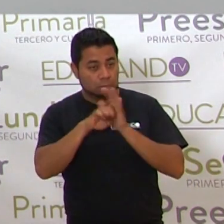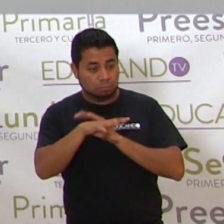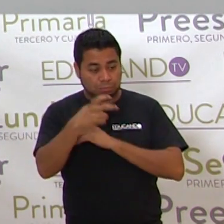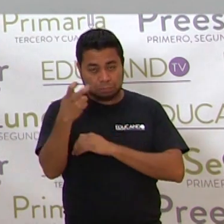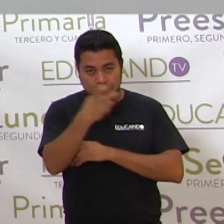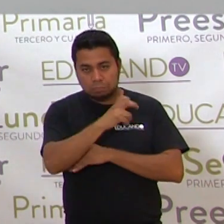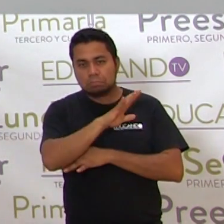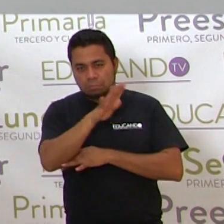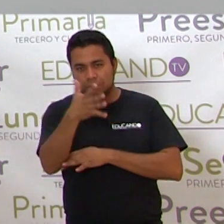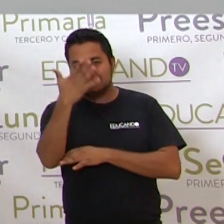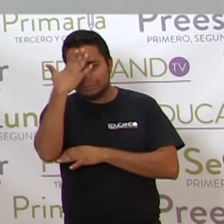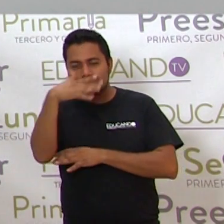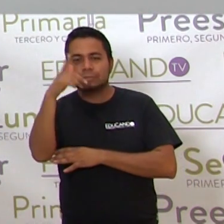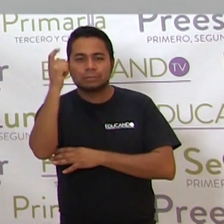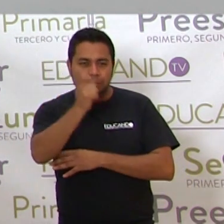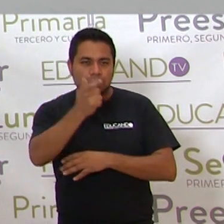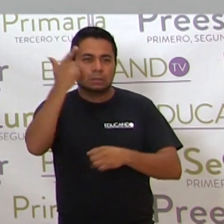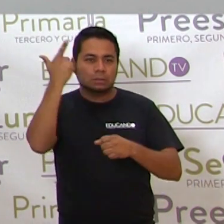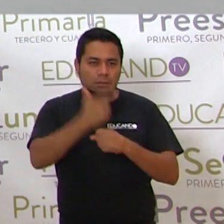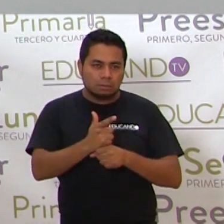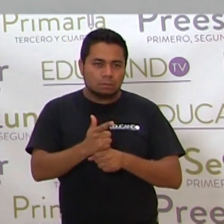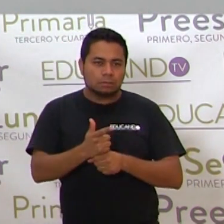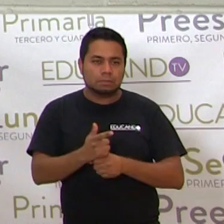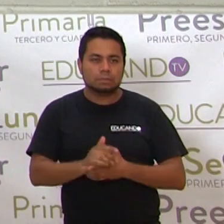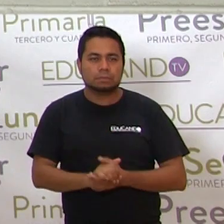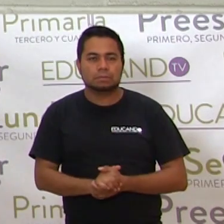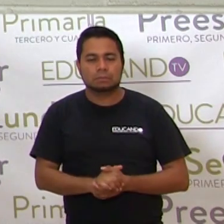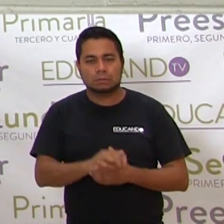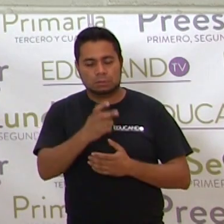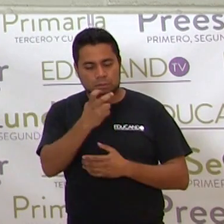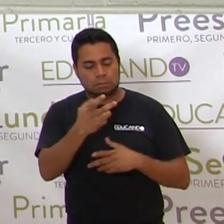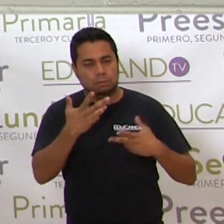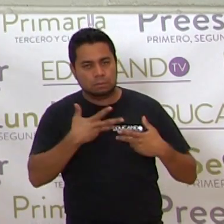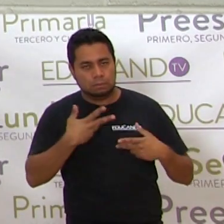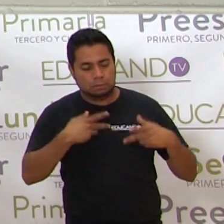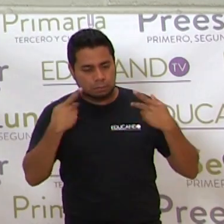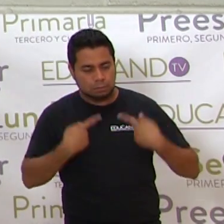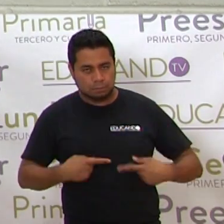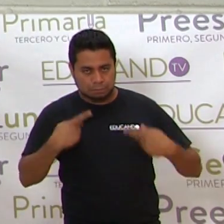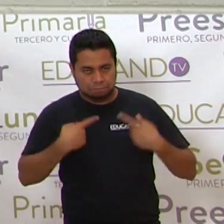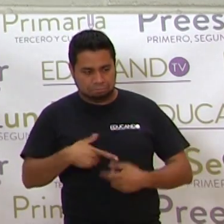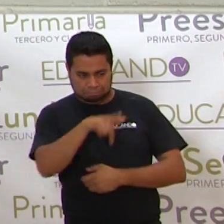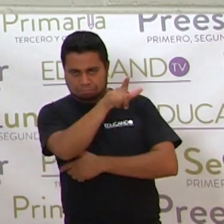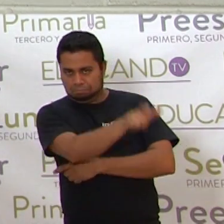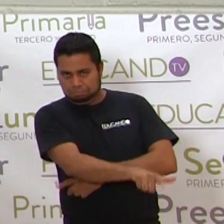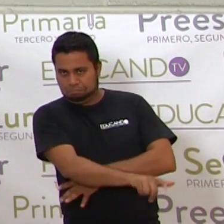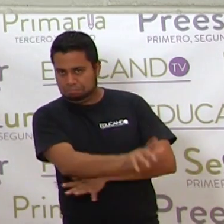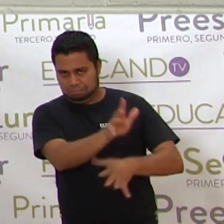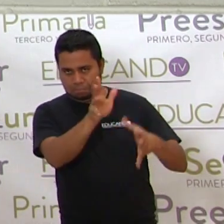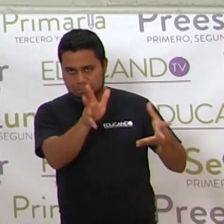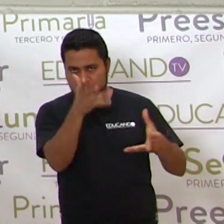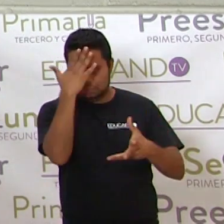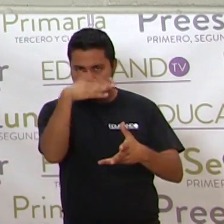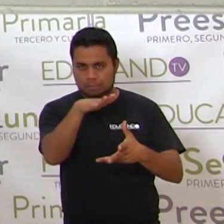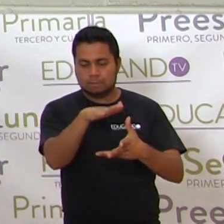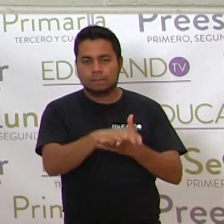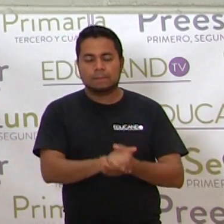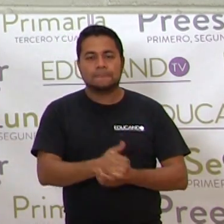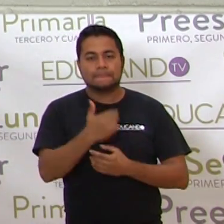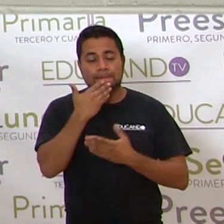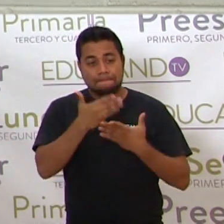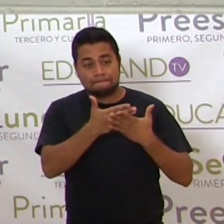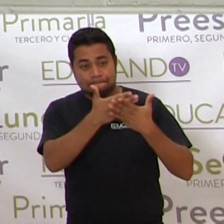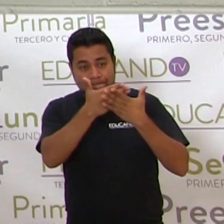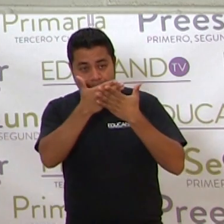lo reconocemos como el personaje. Bien. Ahora, Todo